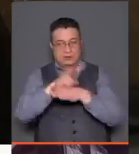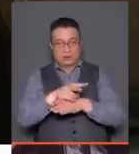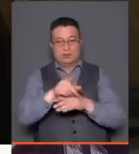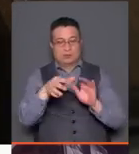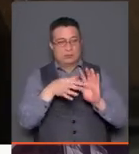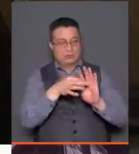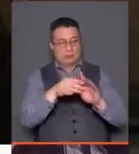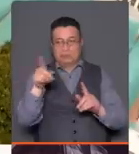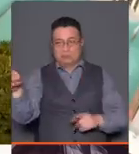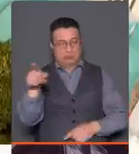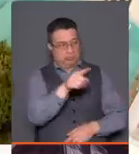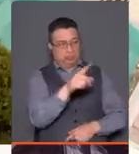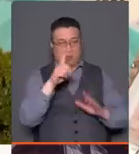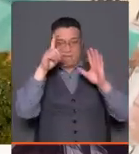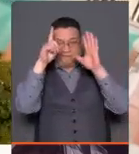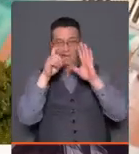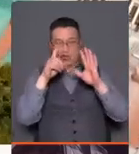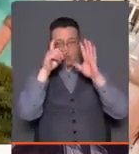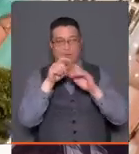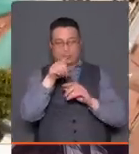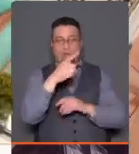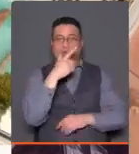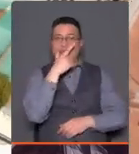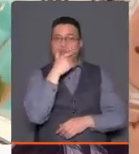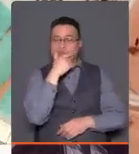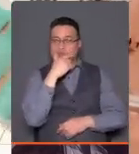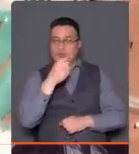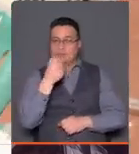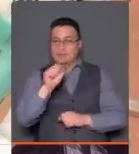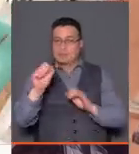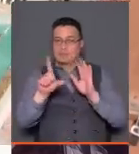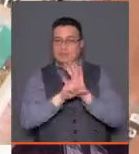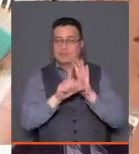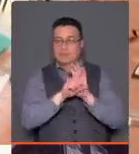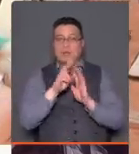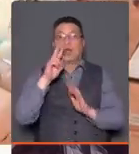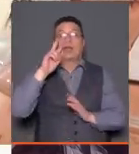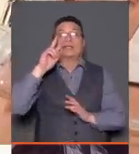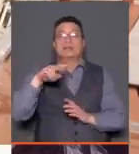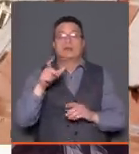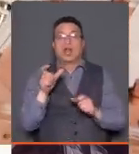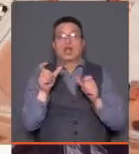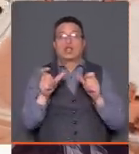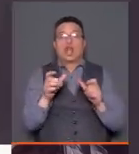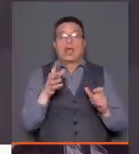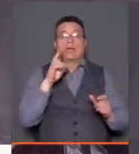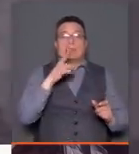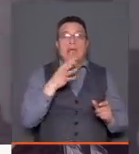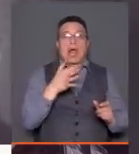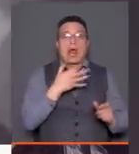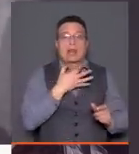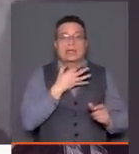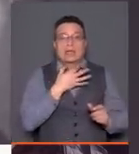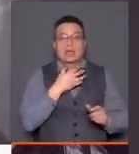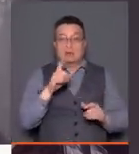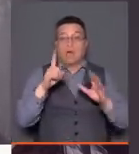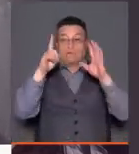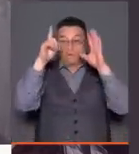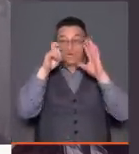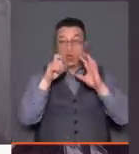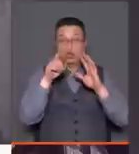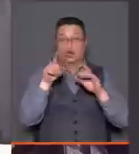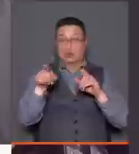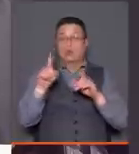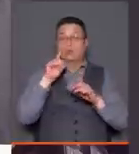inducirlos fotos de los presuntos delincuentes sin ningún tipo de control o garantía aquí la fotografía la